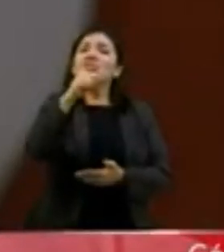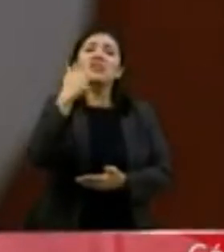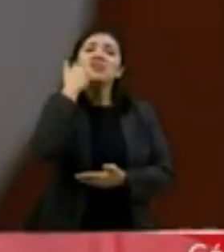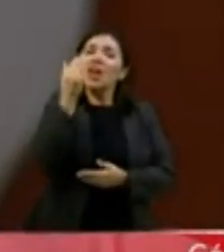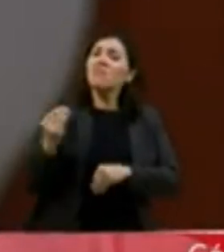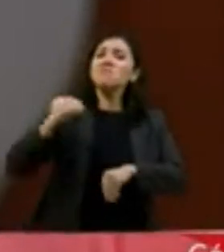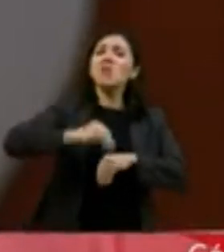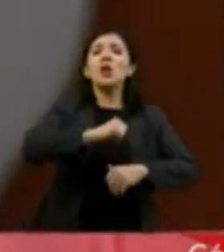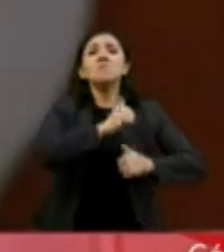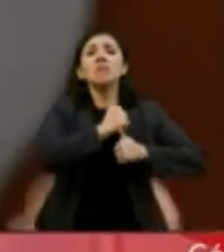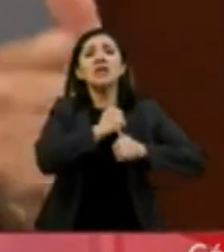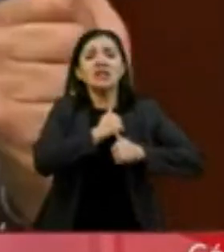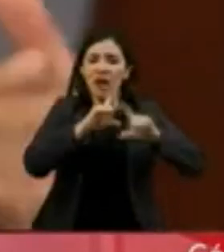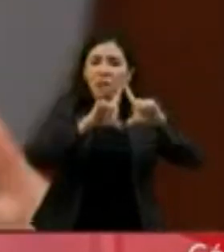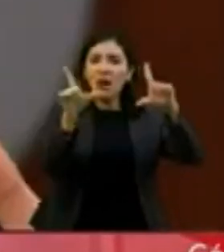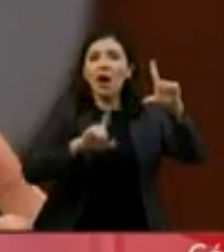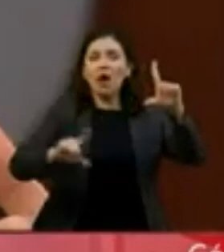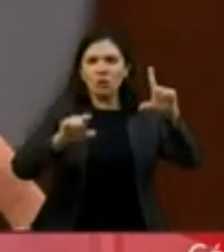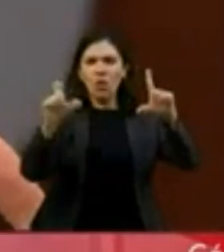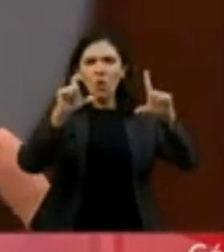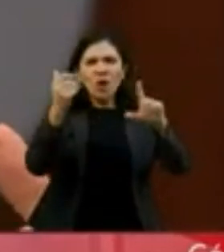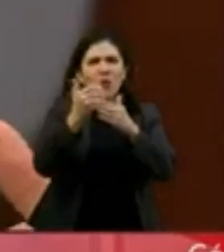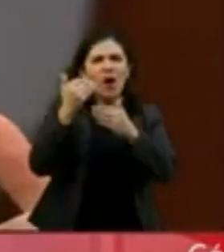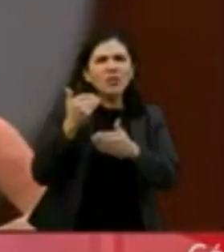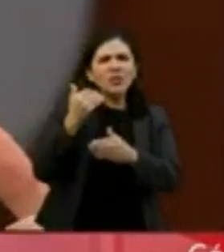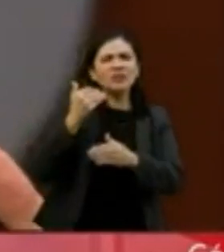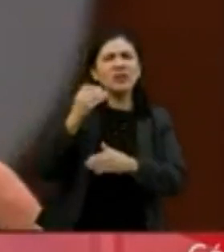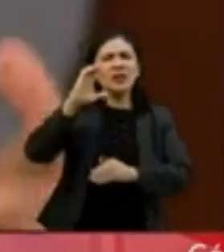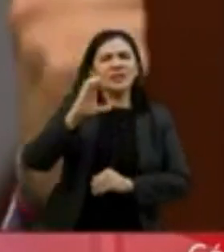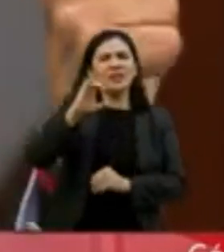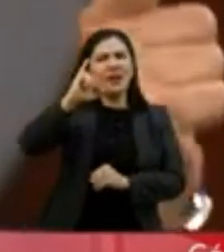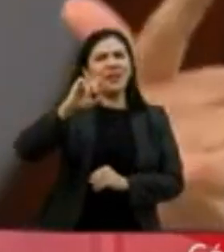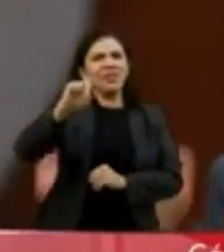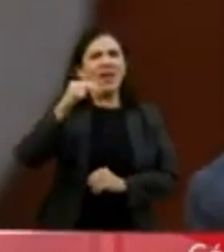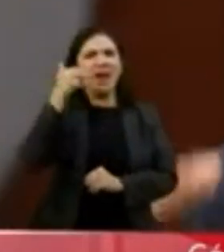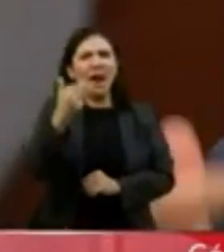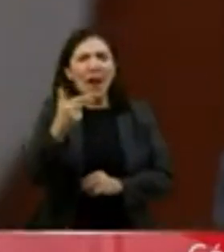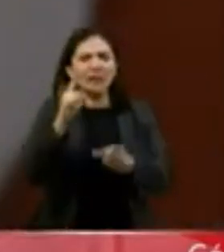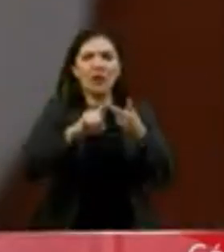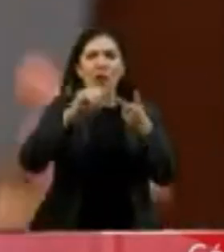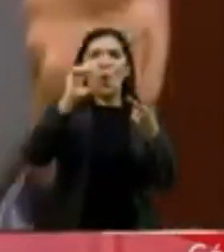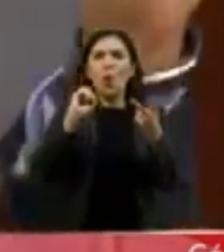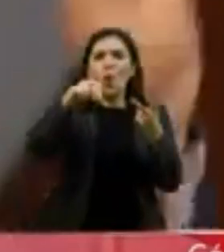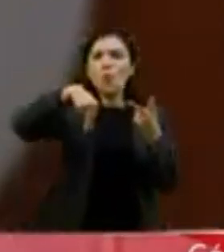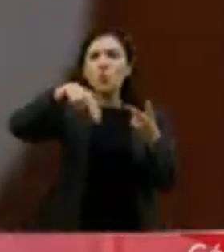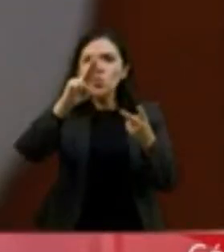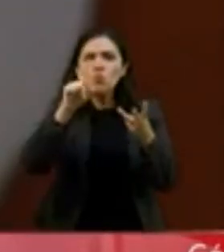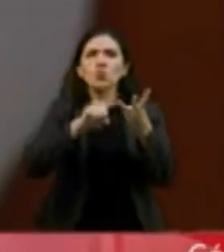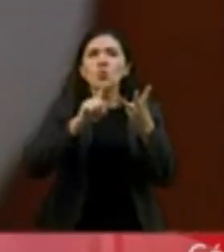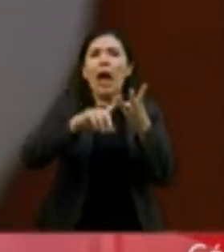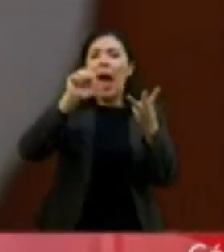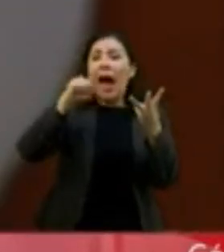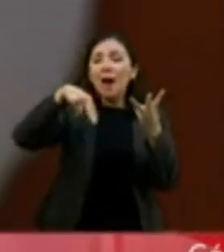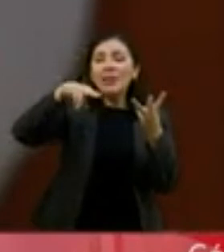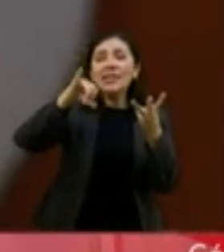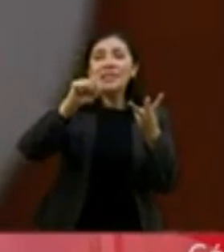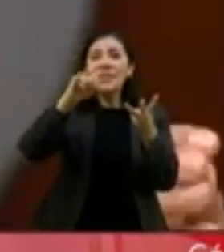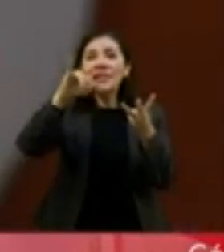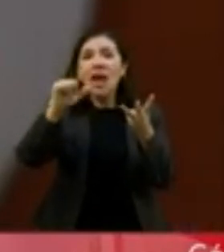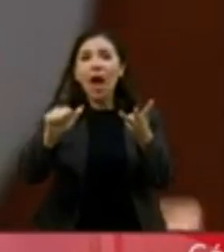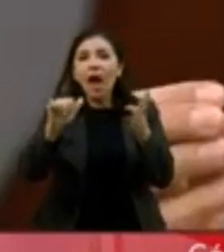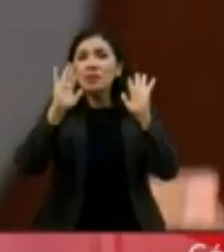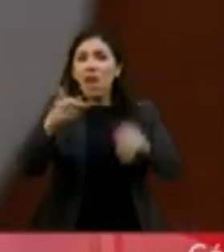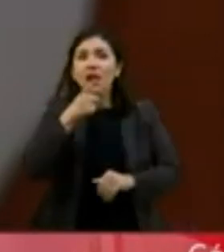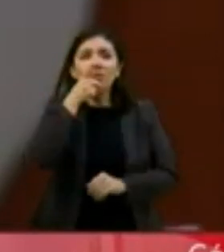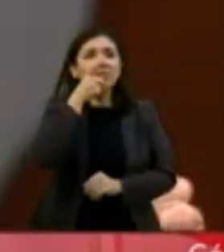de la militarización del país cuando la Comisión Interamericana de Derechos Humanos cuando la ONU misma y amnistía internacional